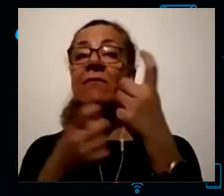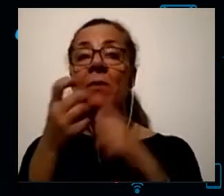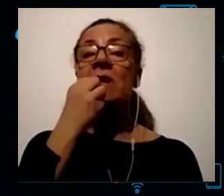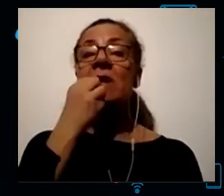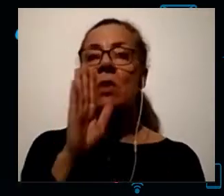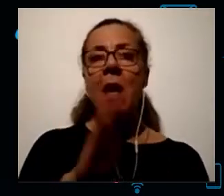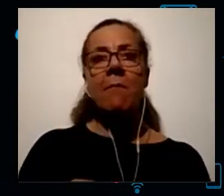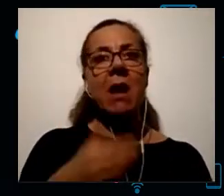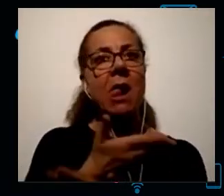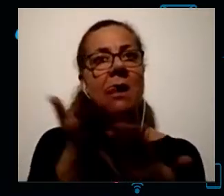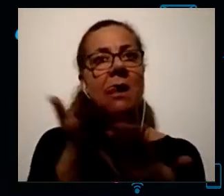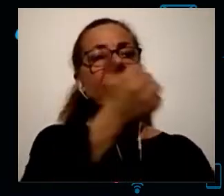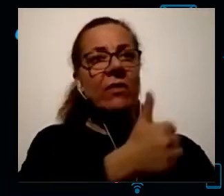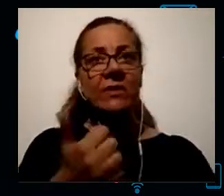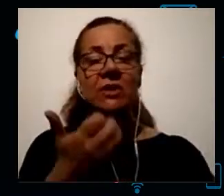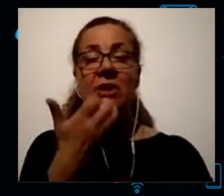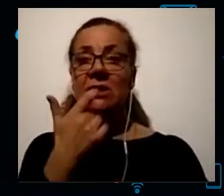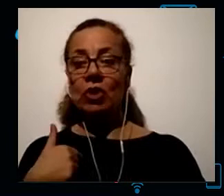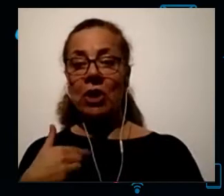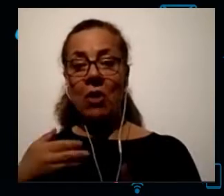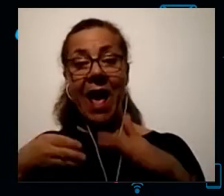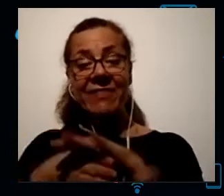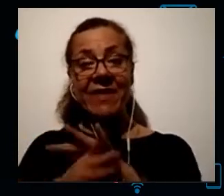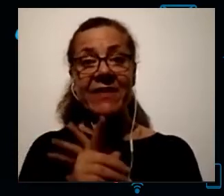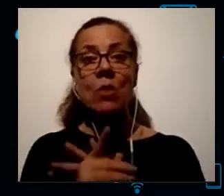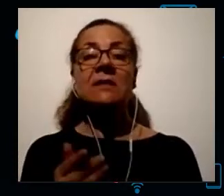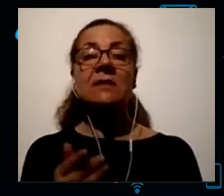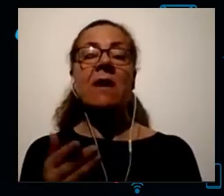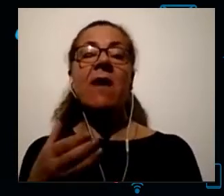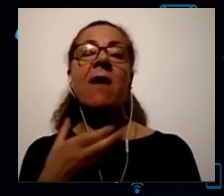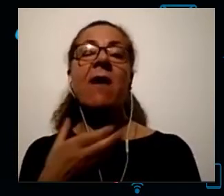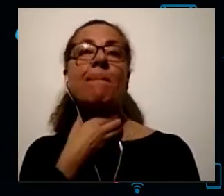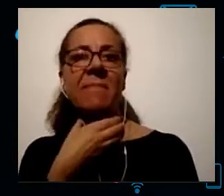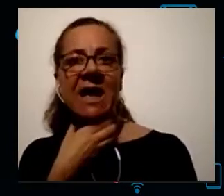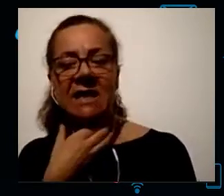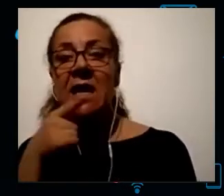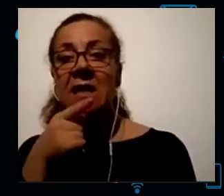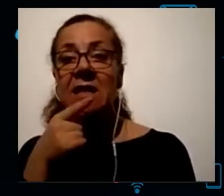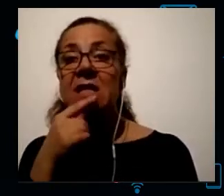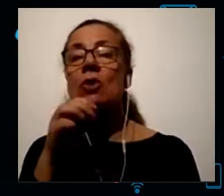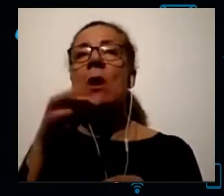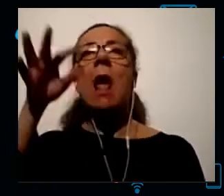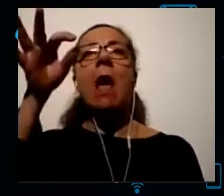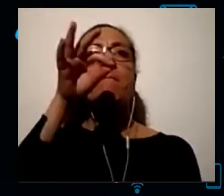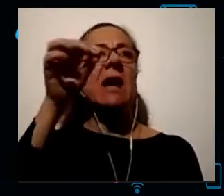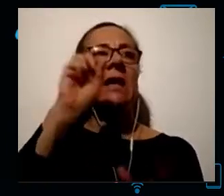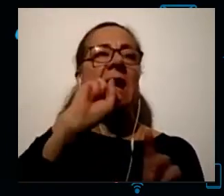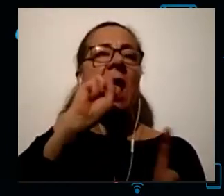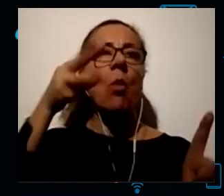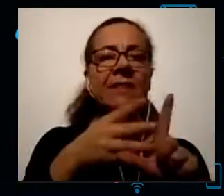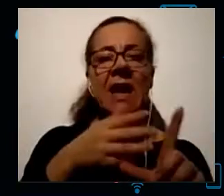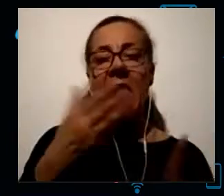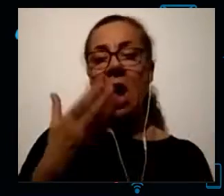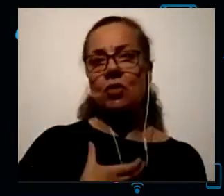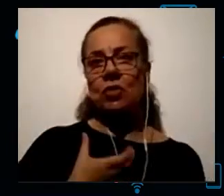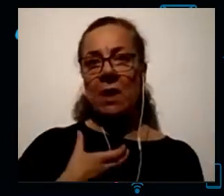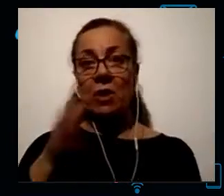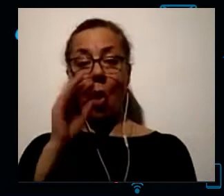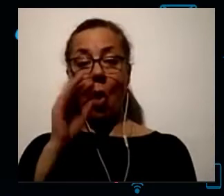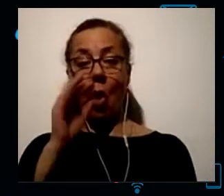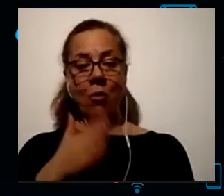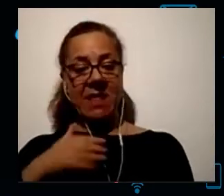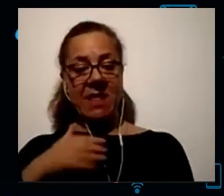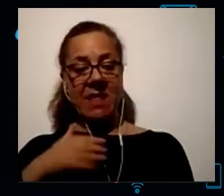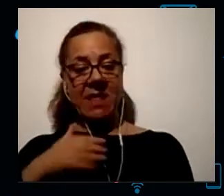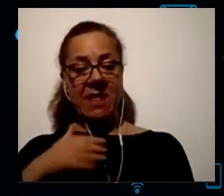ciudadano si yo quiero acceder a unas becas y esa información está disponible en la página web del ayuntamiento de mi ciudad como soy capaz